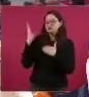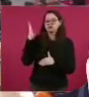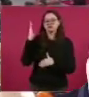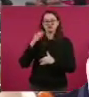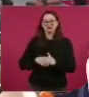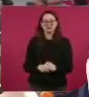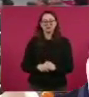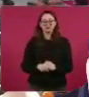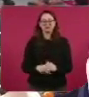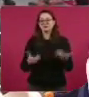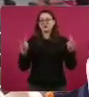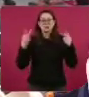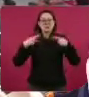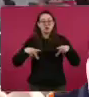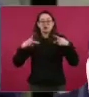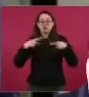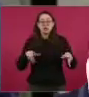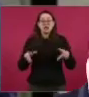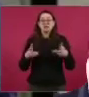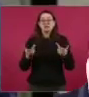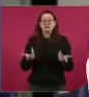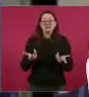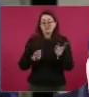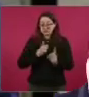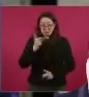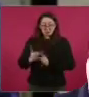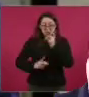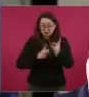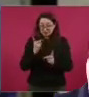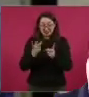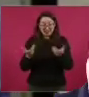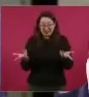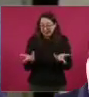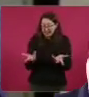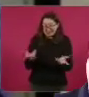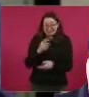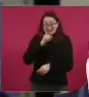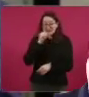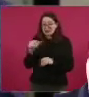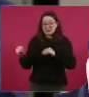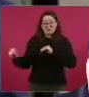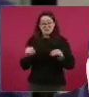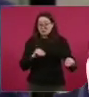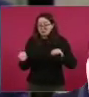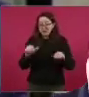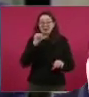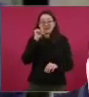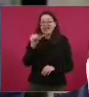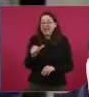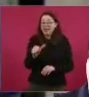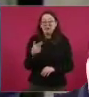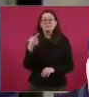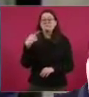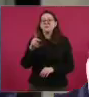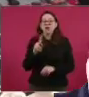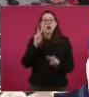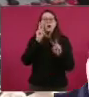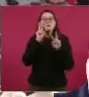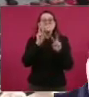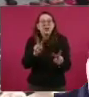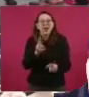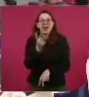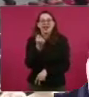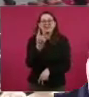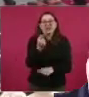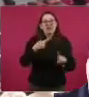no lo practican, quienes lo escuchan por la radio, lo ven por la